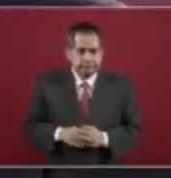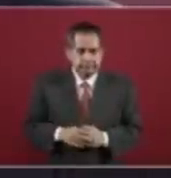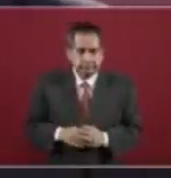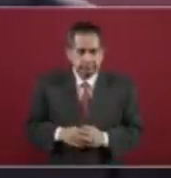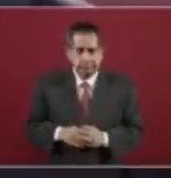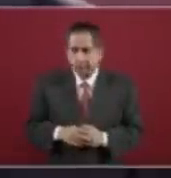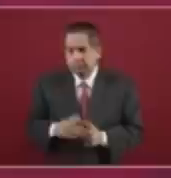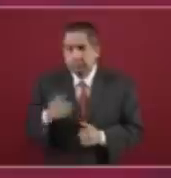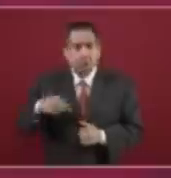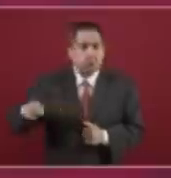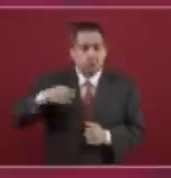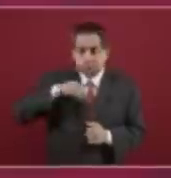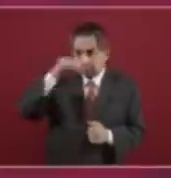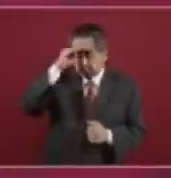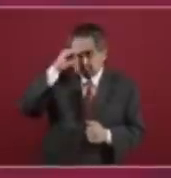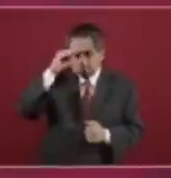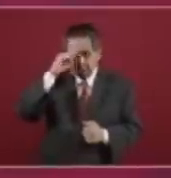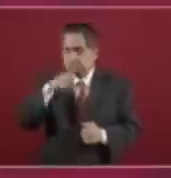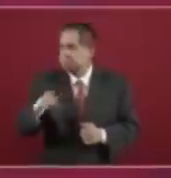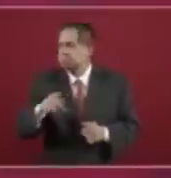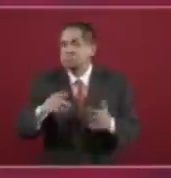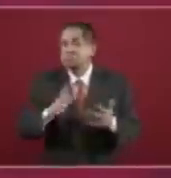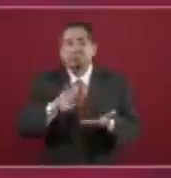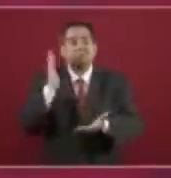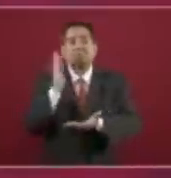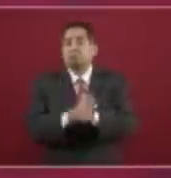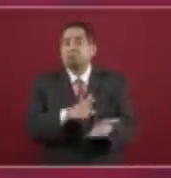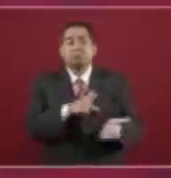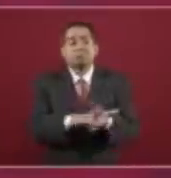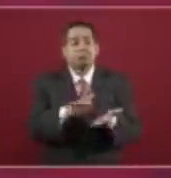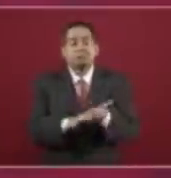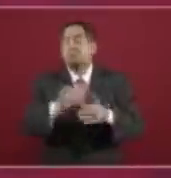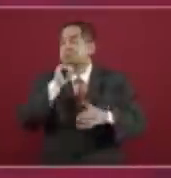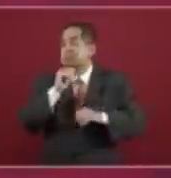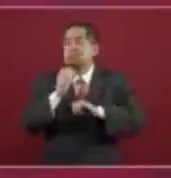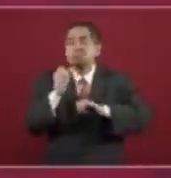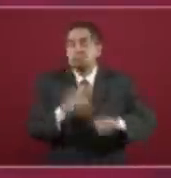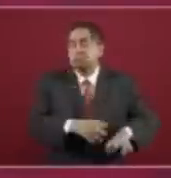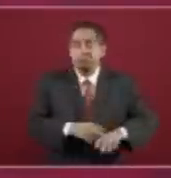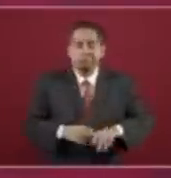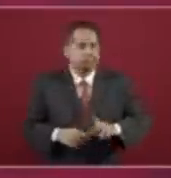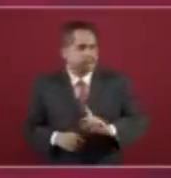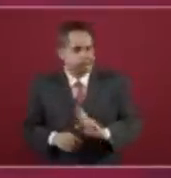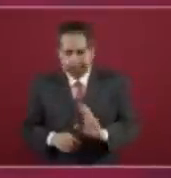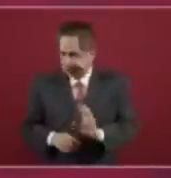se piensa que estamos dejando de apoyar a quien lo necesita.